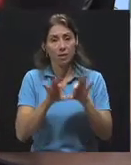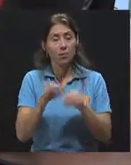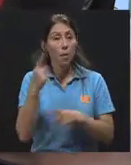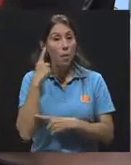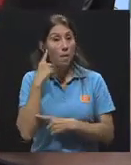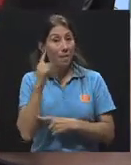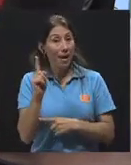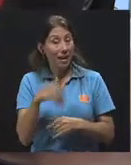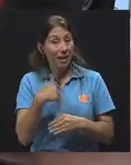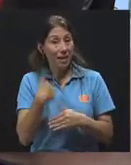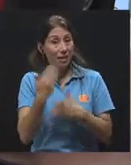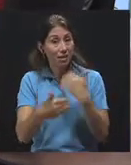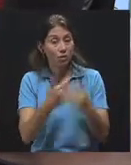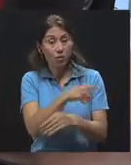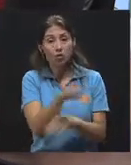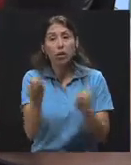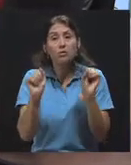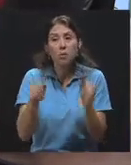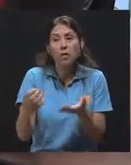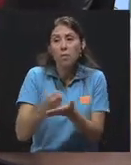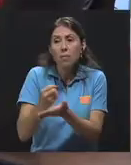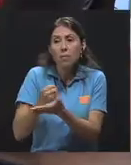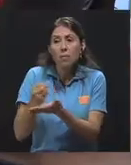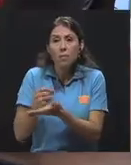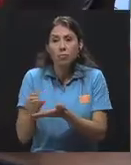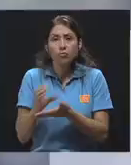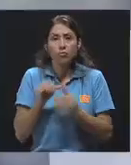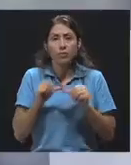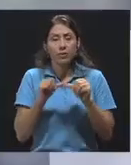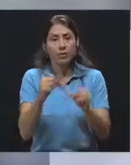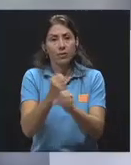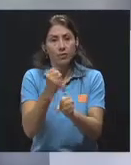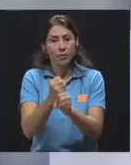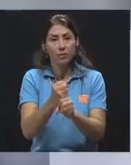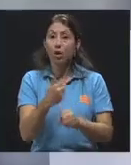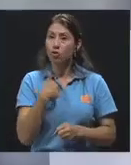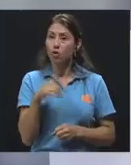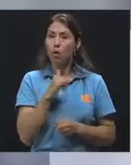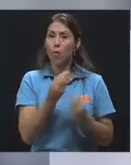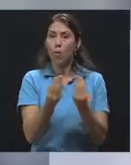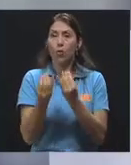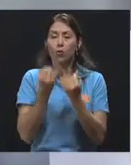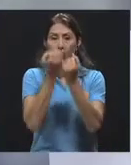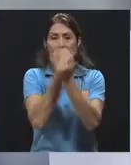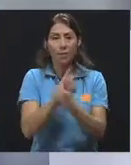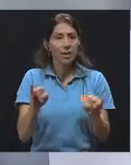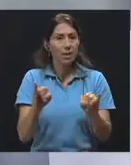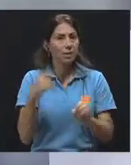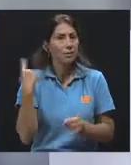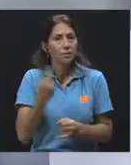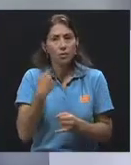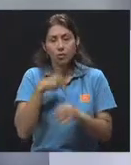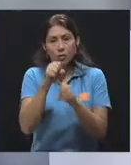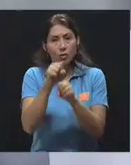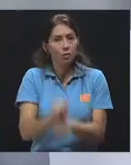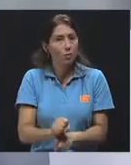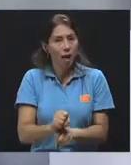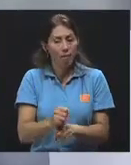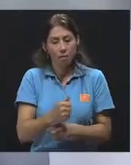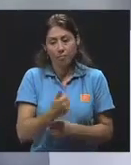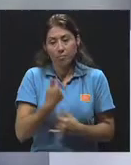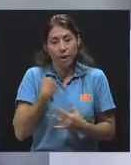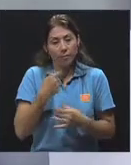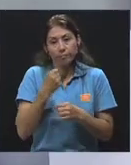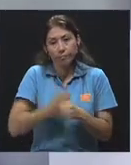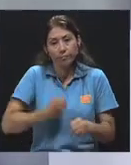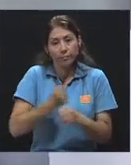ustedes se hagan autosostenibles. Exacto. Además, yo como productora independiente toda mi vida estoy acostumbrada a autogestionar y hacer esto. Doy por un hecho que